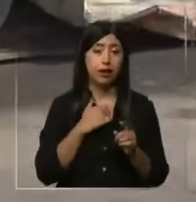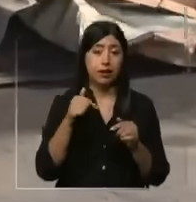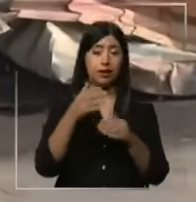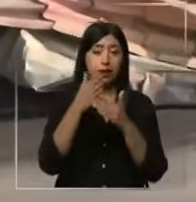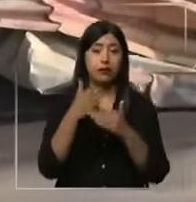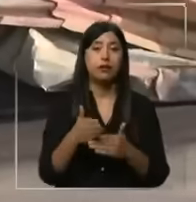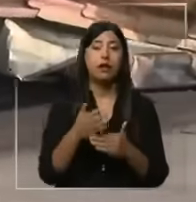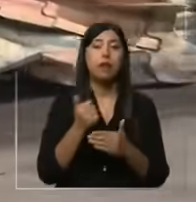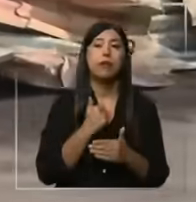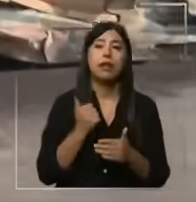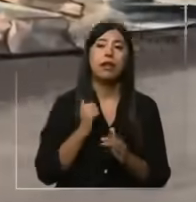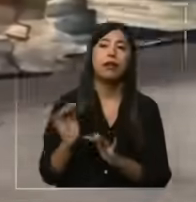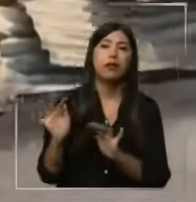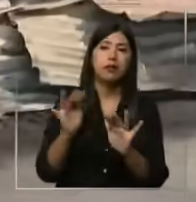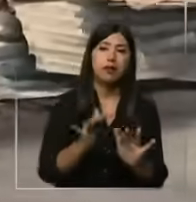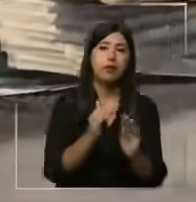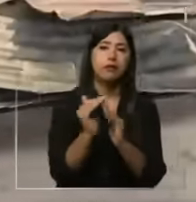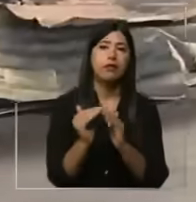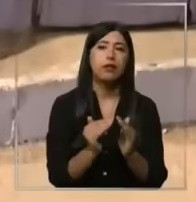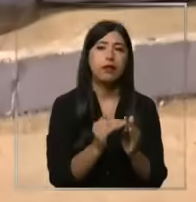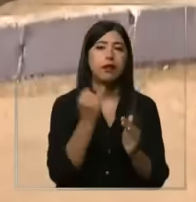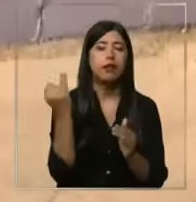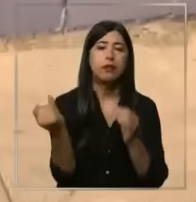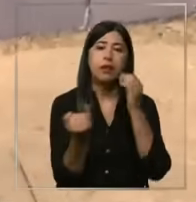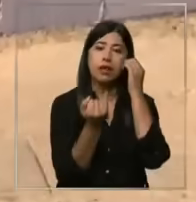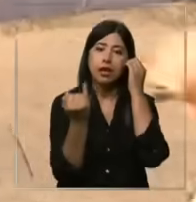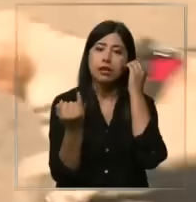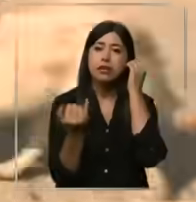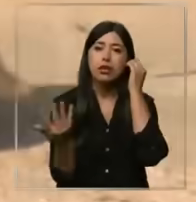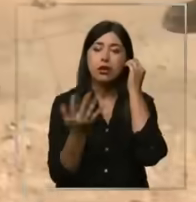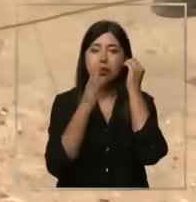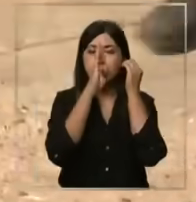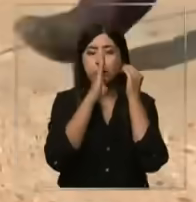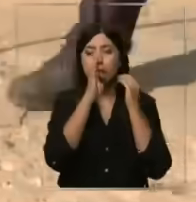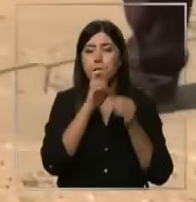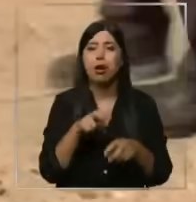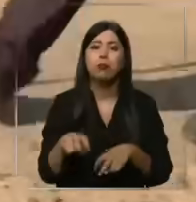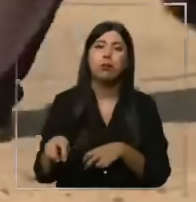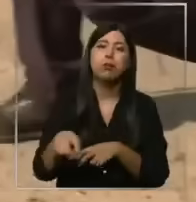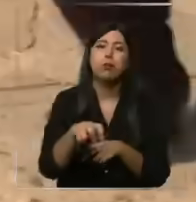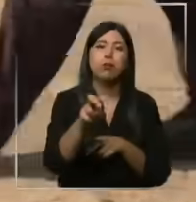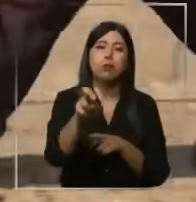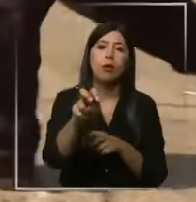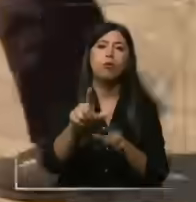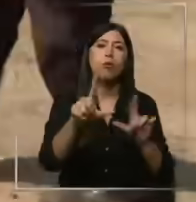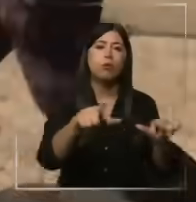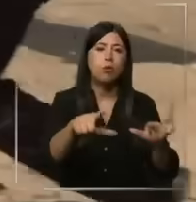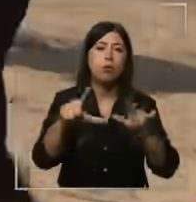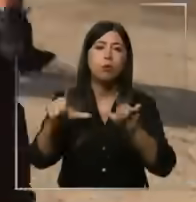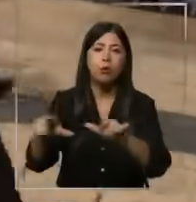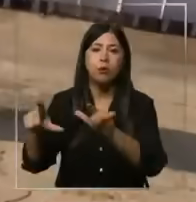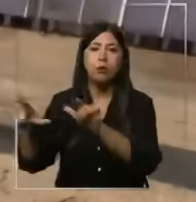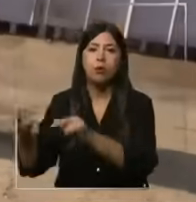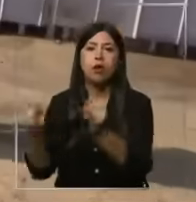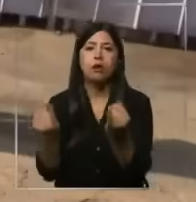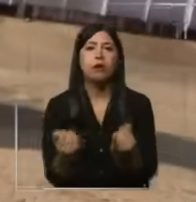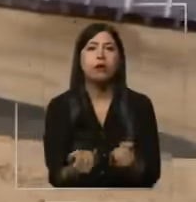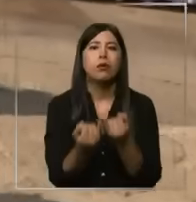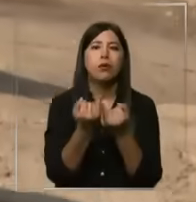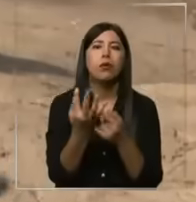personal de la PDI llegó a la Villa Independencia con la ayuda de perros a hacer un puerta a puerta, tener información de las